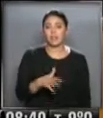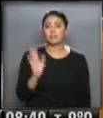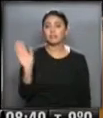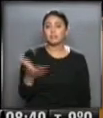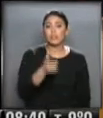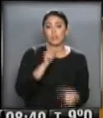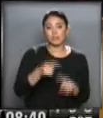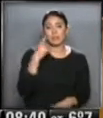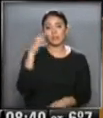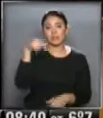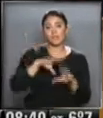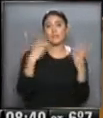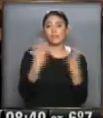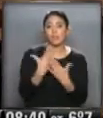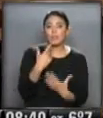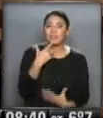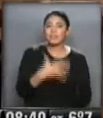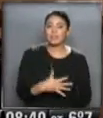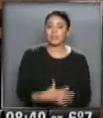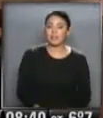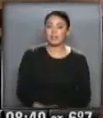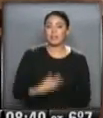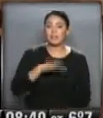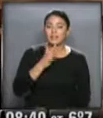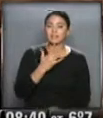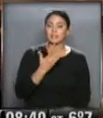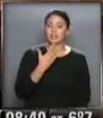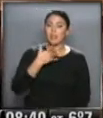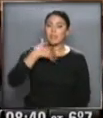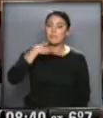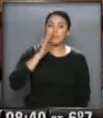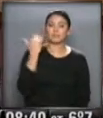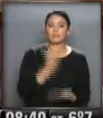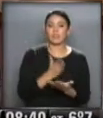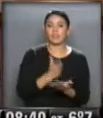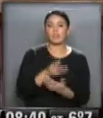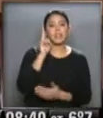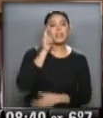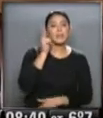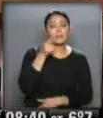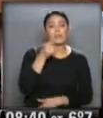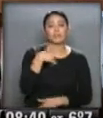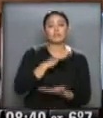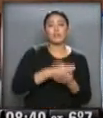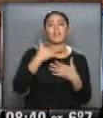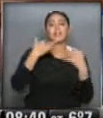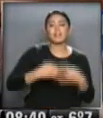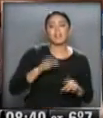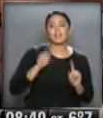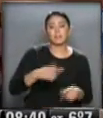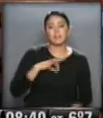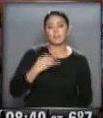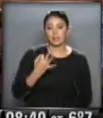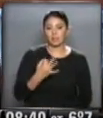poblamos este mundo, sobre todo con la comprensión y el derecho al respeto a la dignidad humana y a la vida.